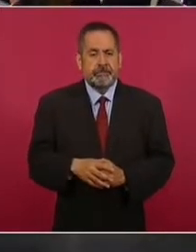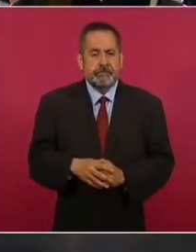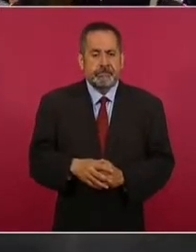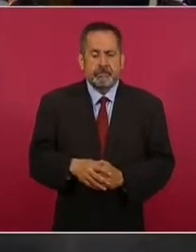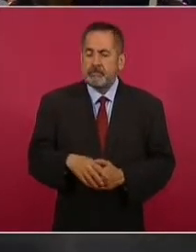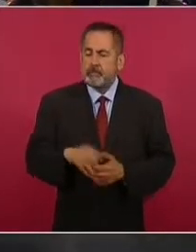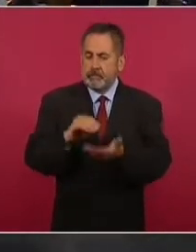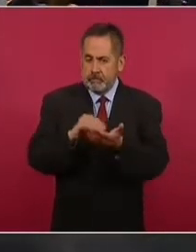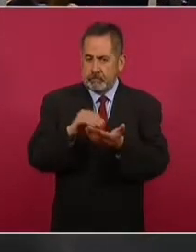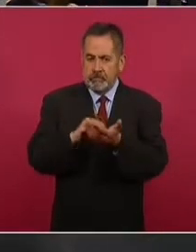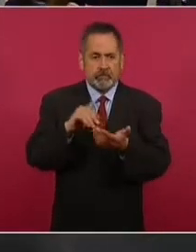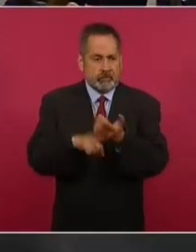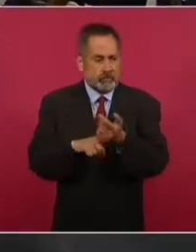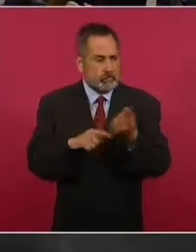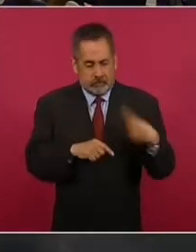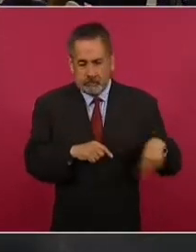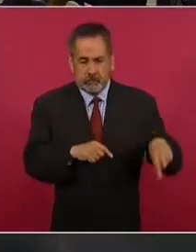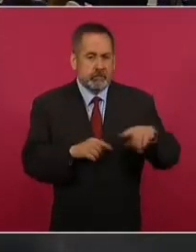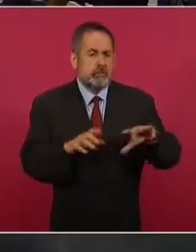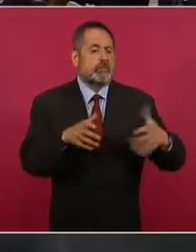que todavía